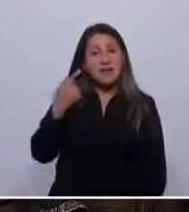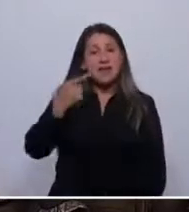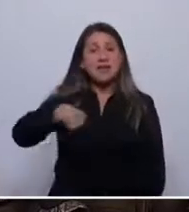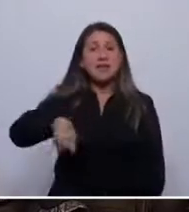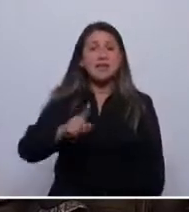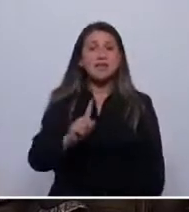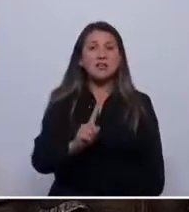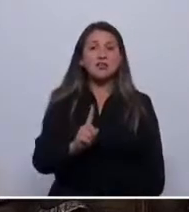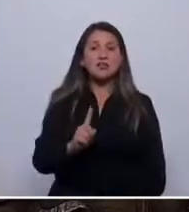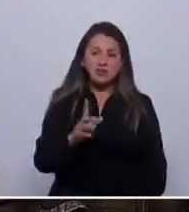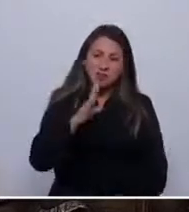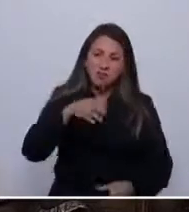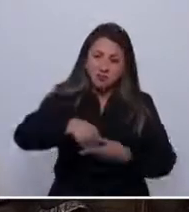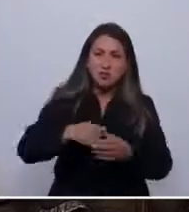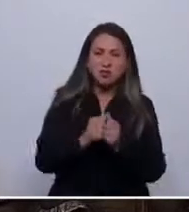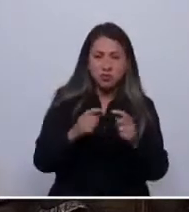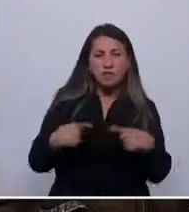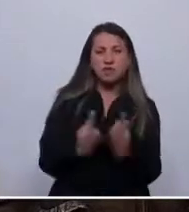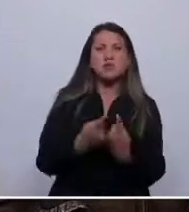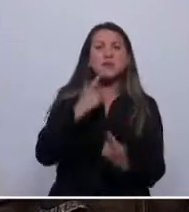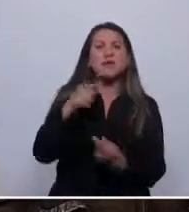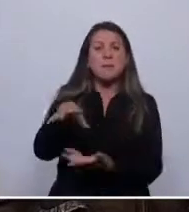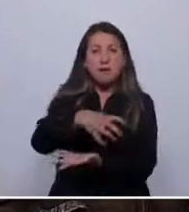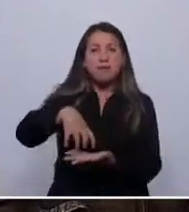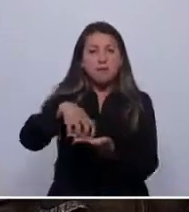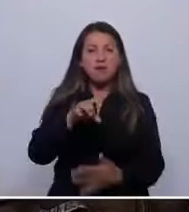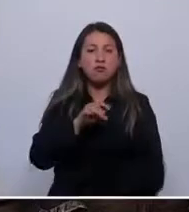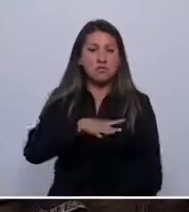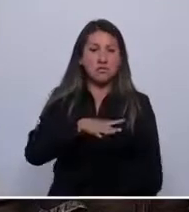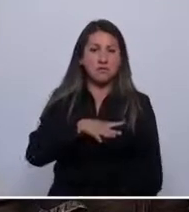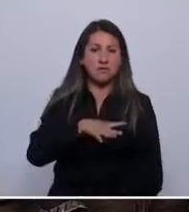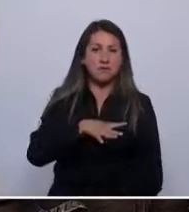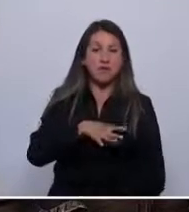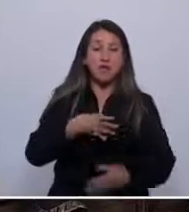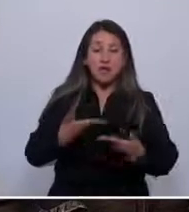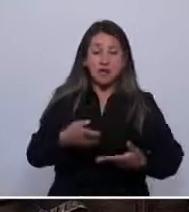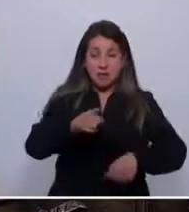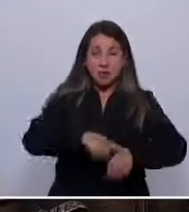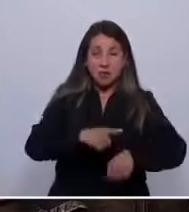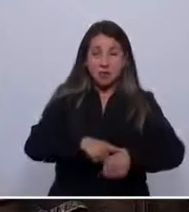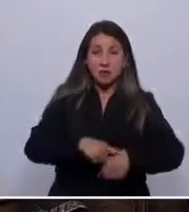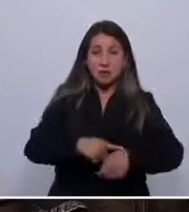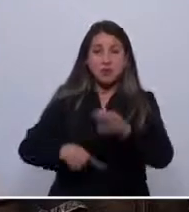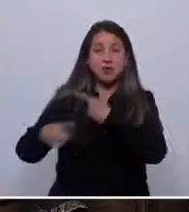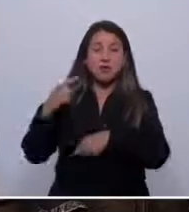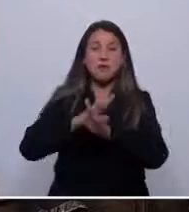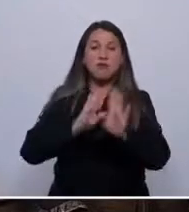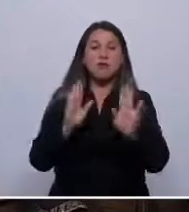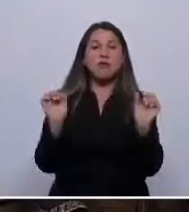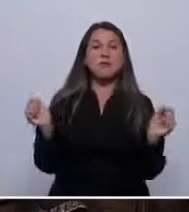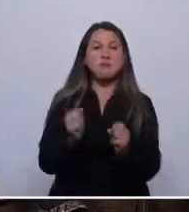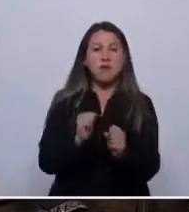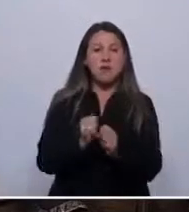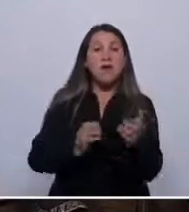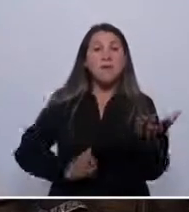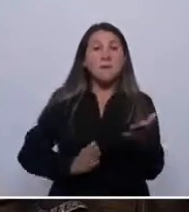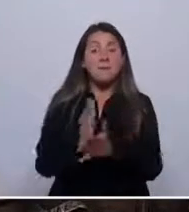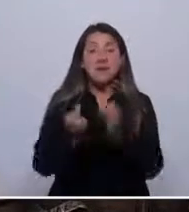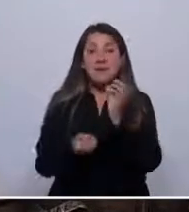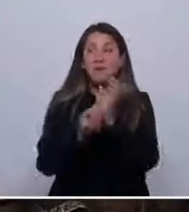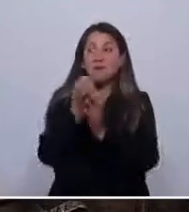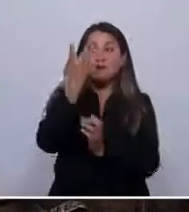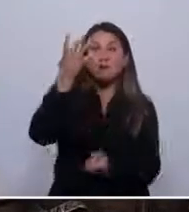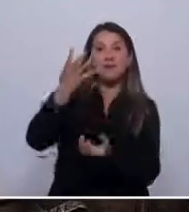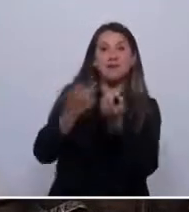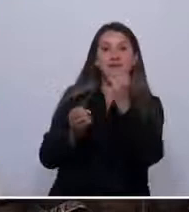ni nosotros, es para el pueblo de Chile, y que desde este momento histórico termina el invierno, comienzan a nacer los nuevos